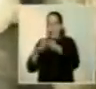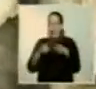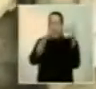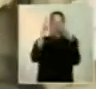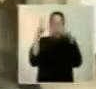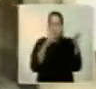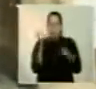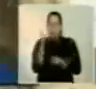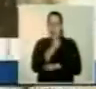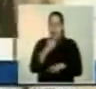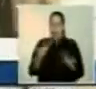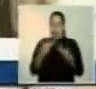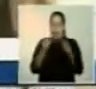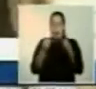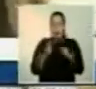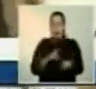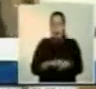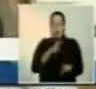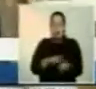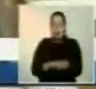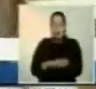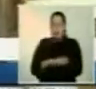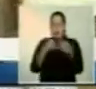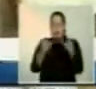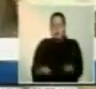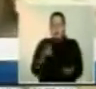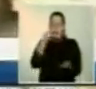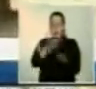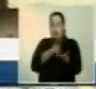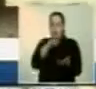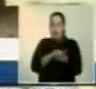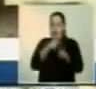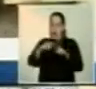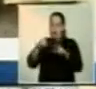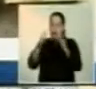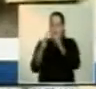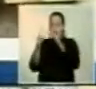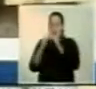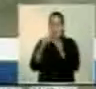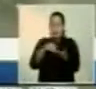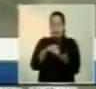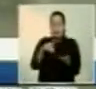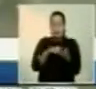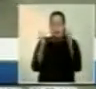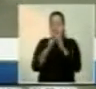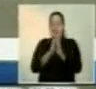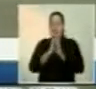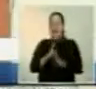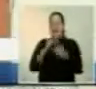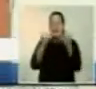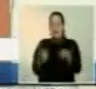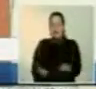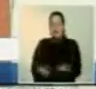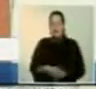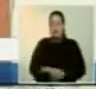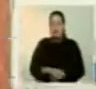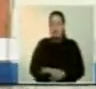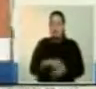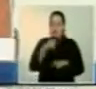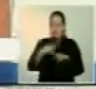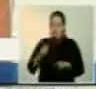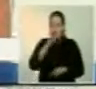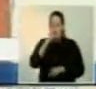fotos hay tiempo para el tiempo que tenemos es para que nos indemnicen no nos busquen una solución habitacional de respuesta inmediata esta